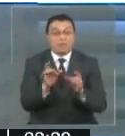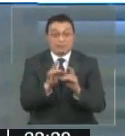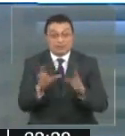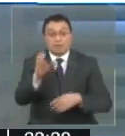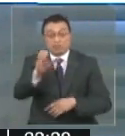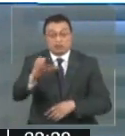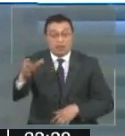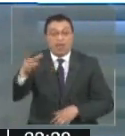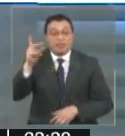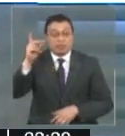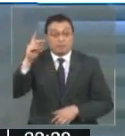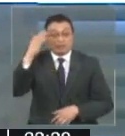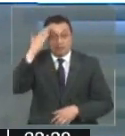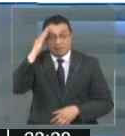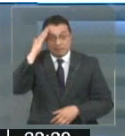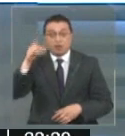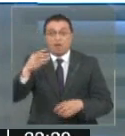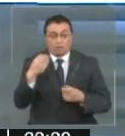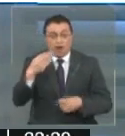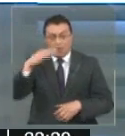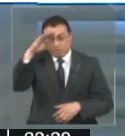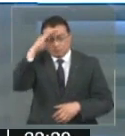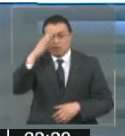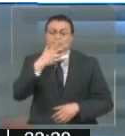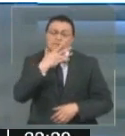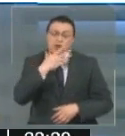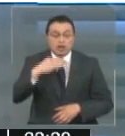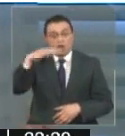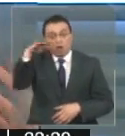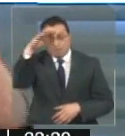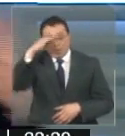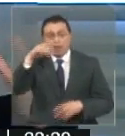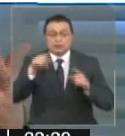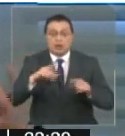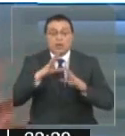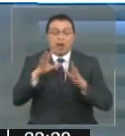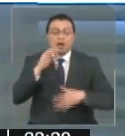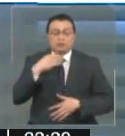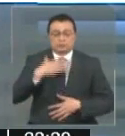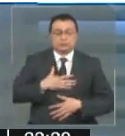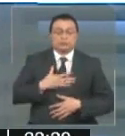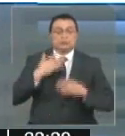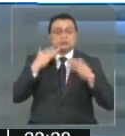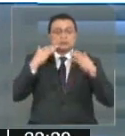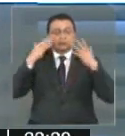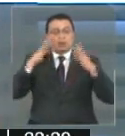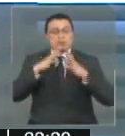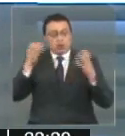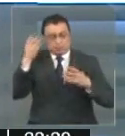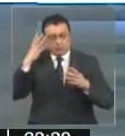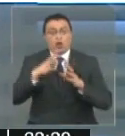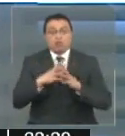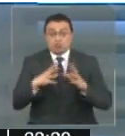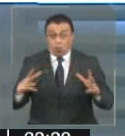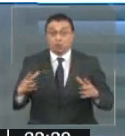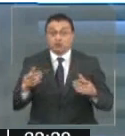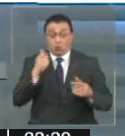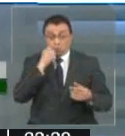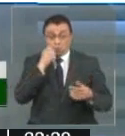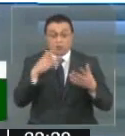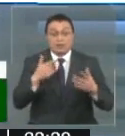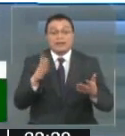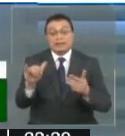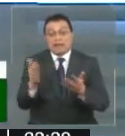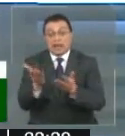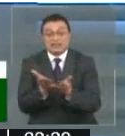con discapacidad mental. Ha sido una muy buena experiencia, muy bonita experiencia, además enriquecedora en lo humano. Y además también le ha permitido a los